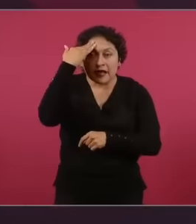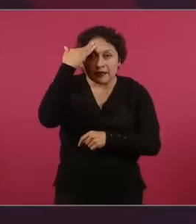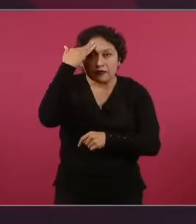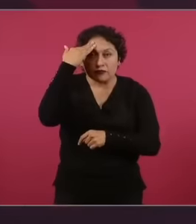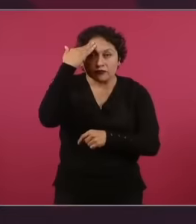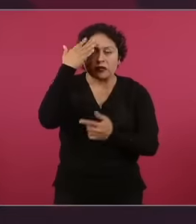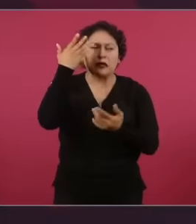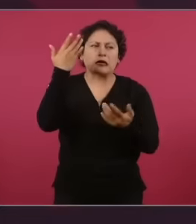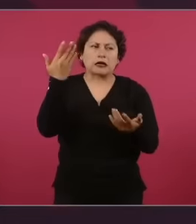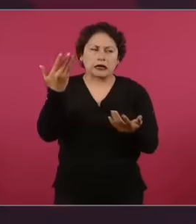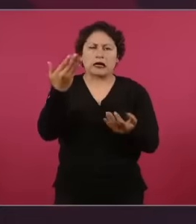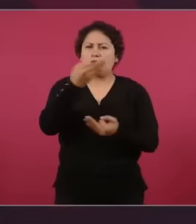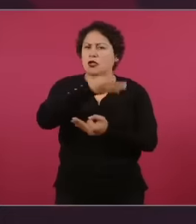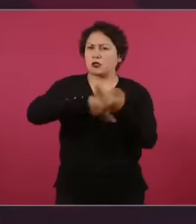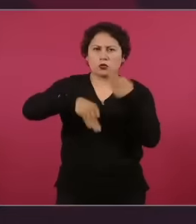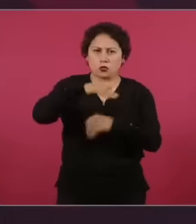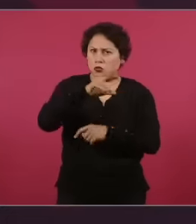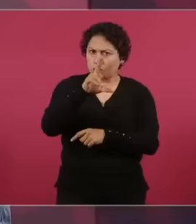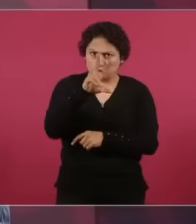mayoría